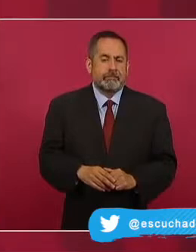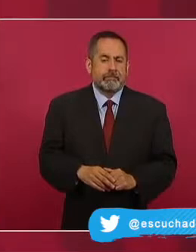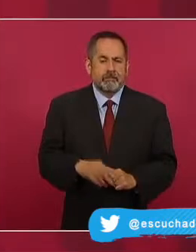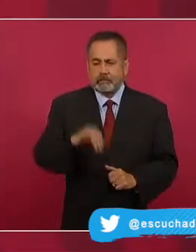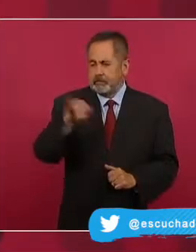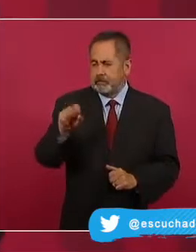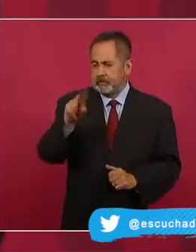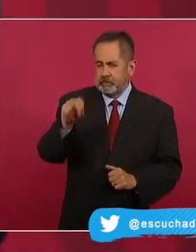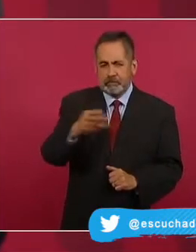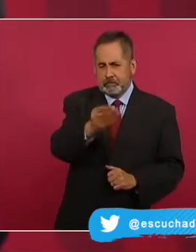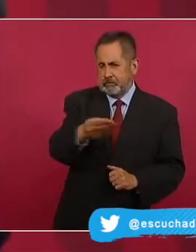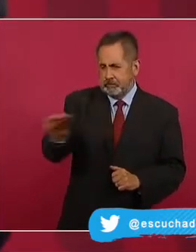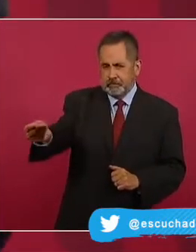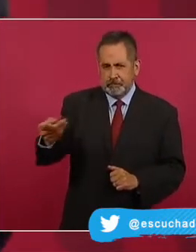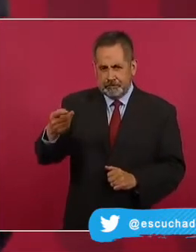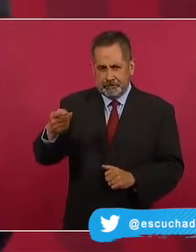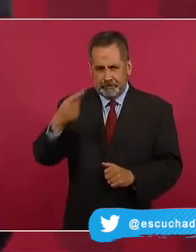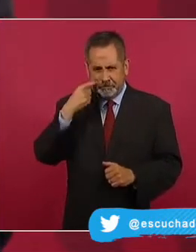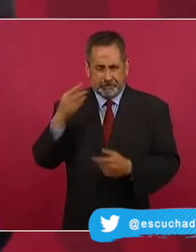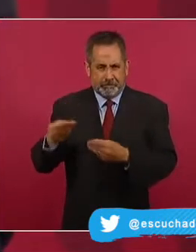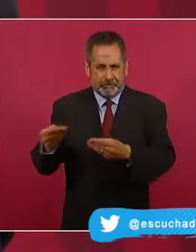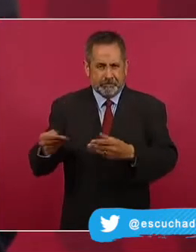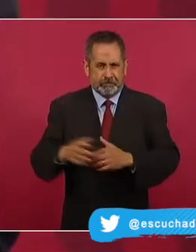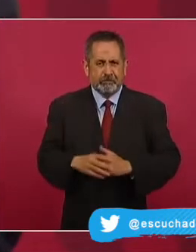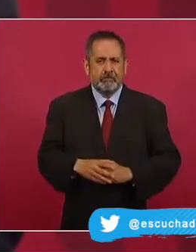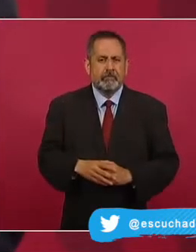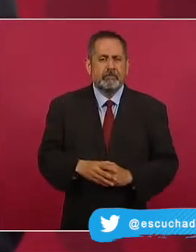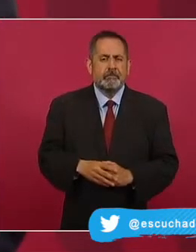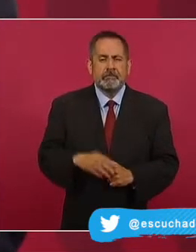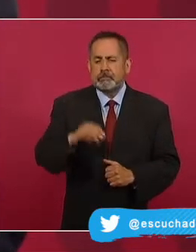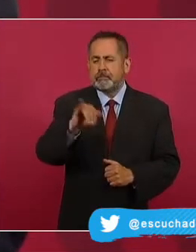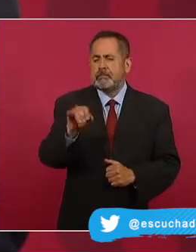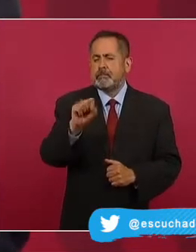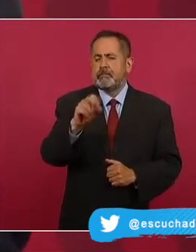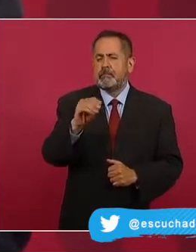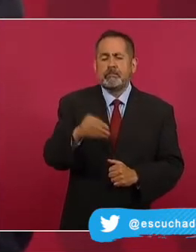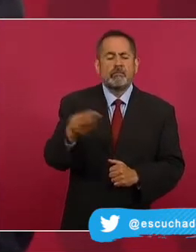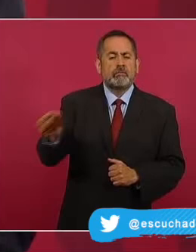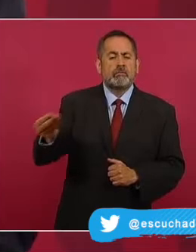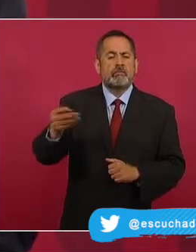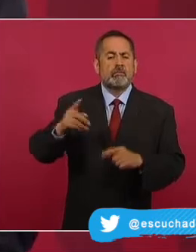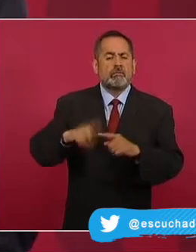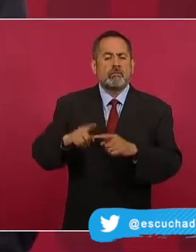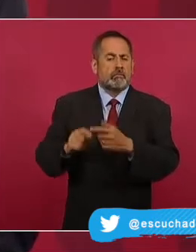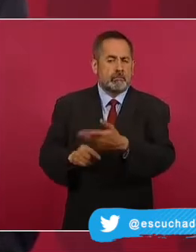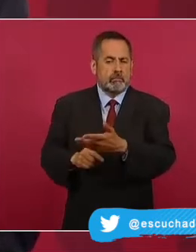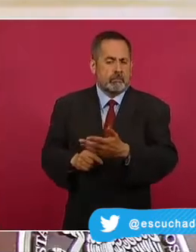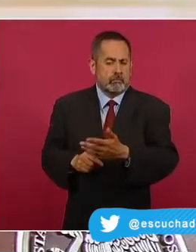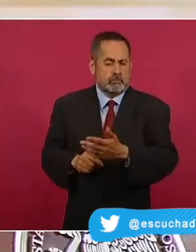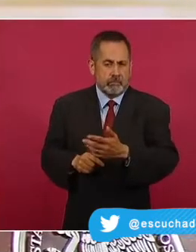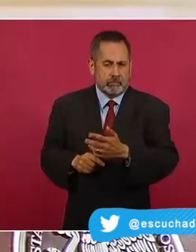Jesús les entregan, Jesús les va a entregar